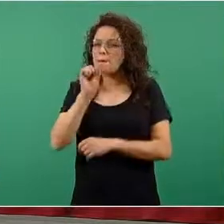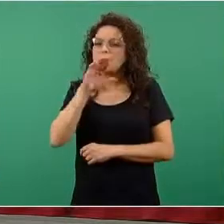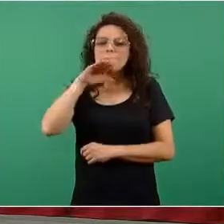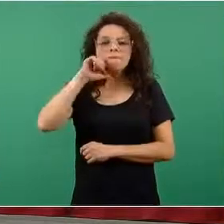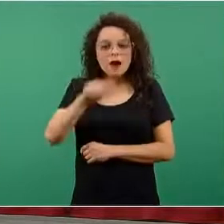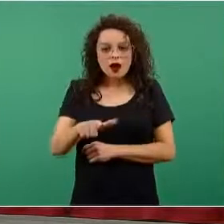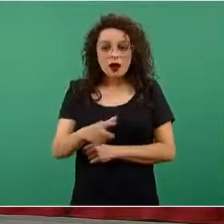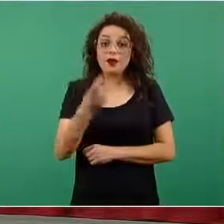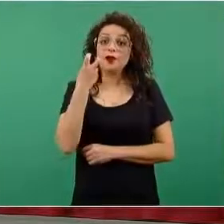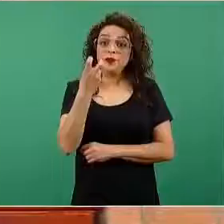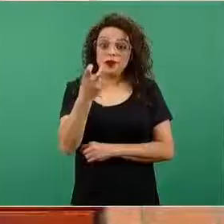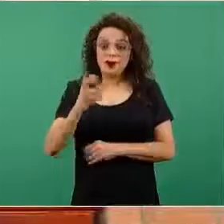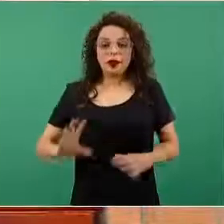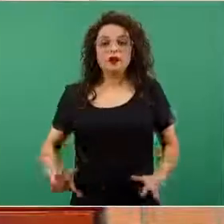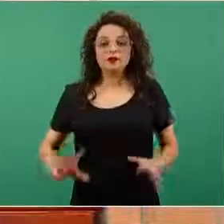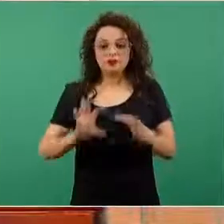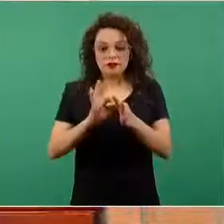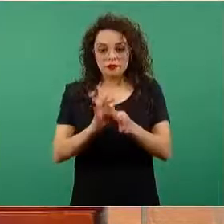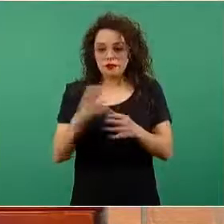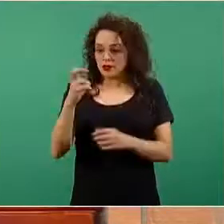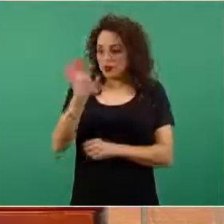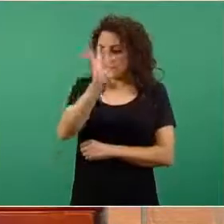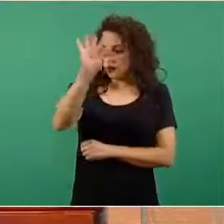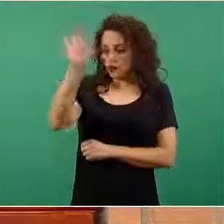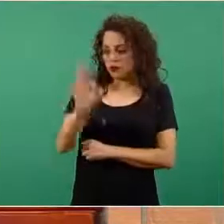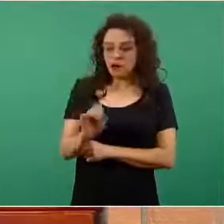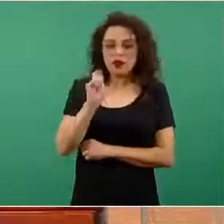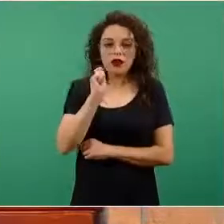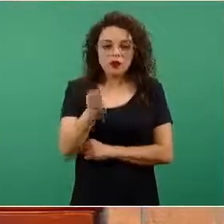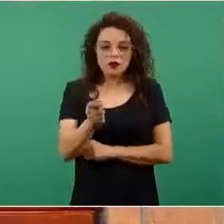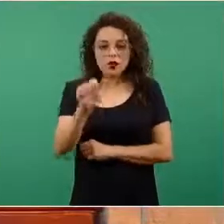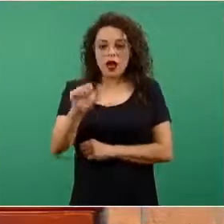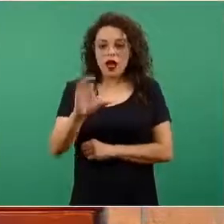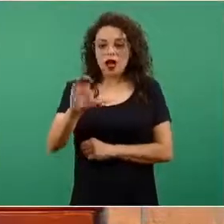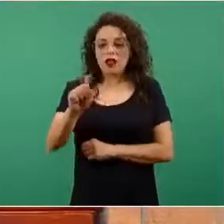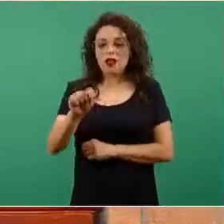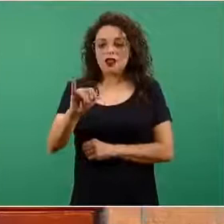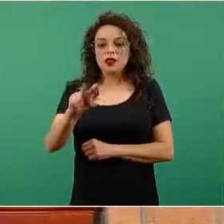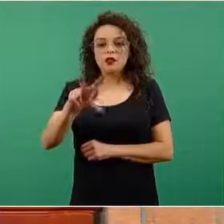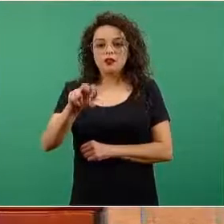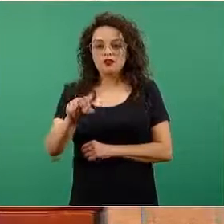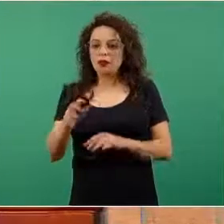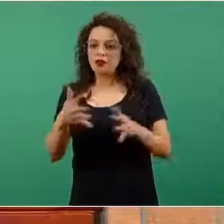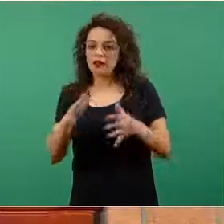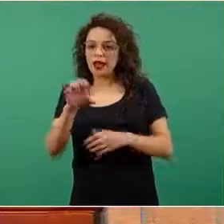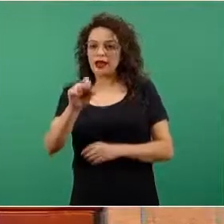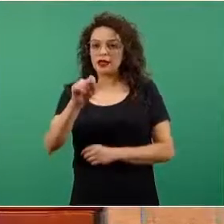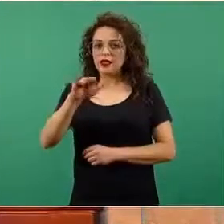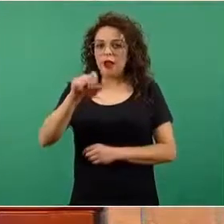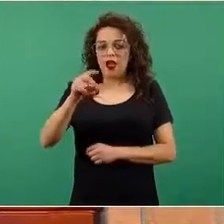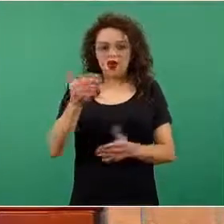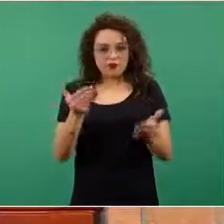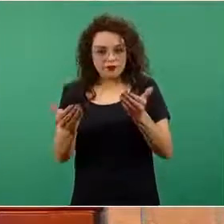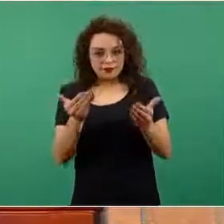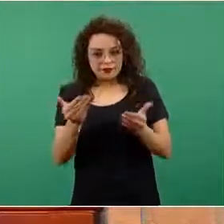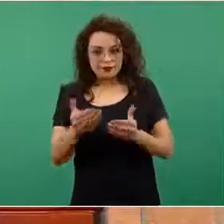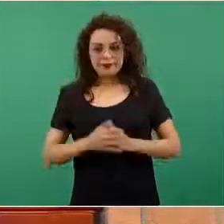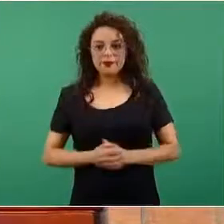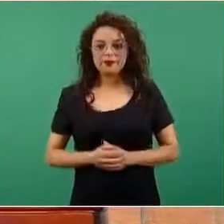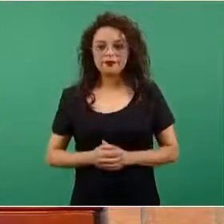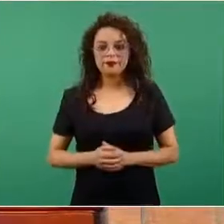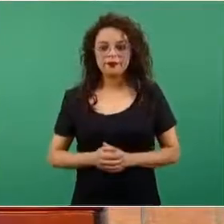eso se consideran como el porcentaje de los casos activos estimados. Y obviamente tienen